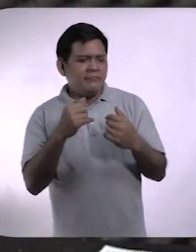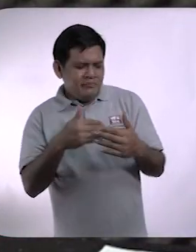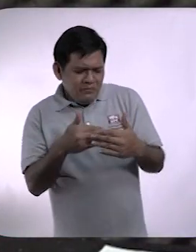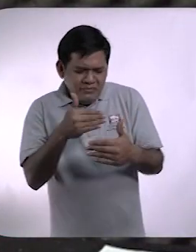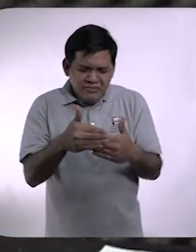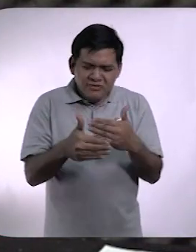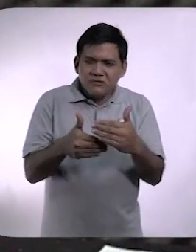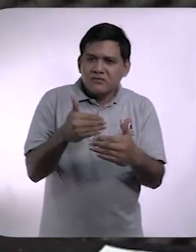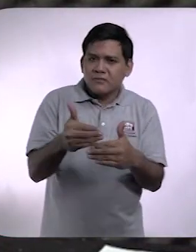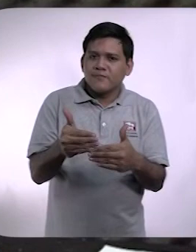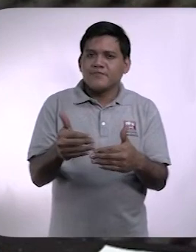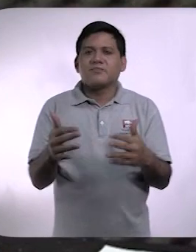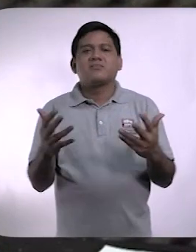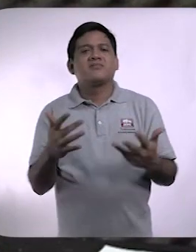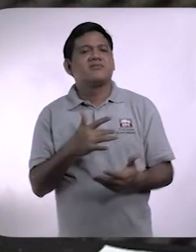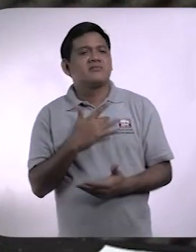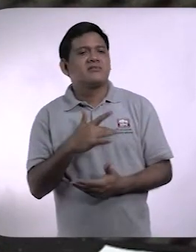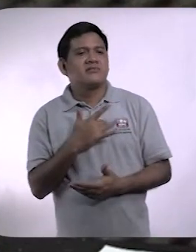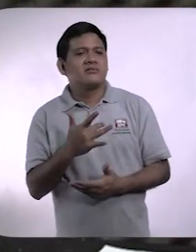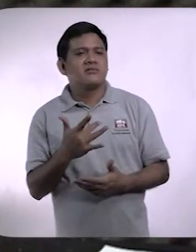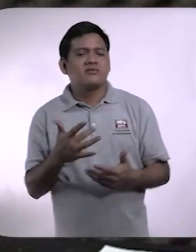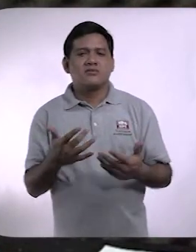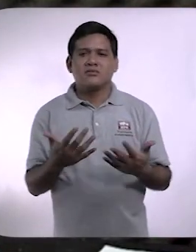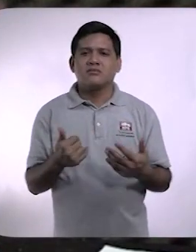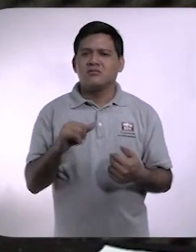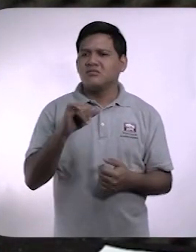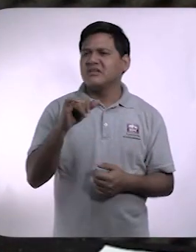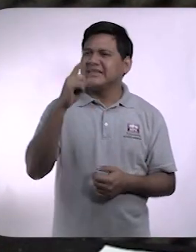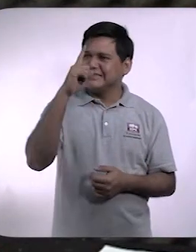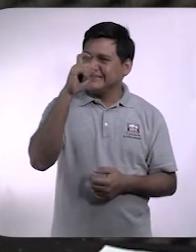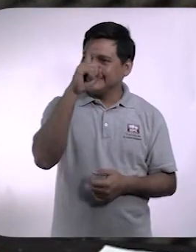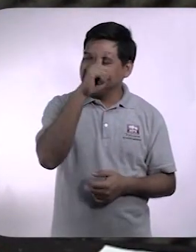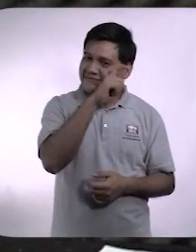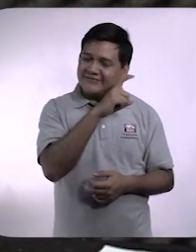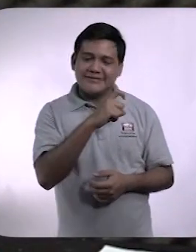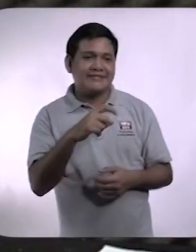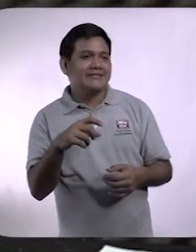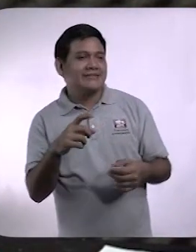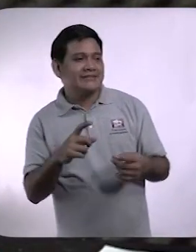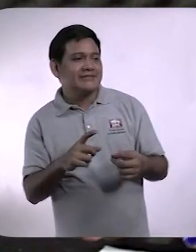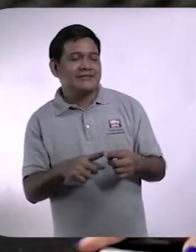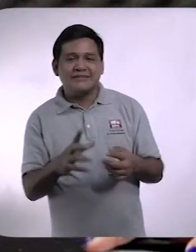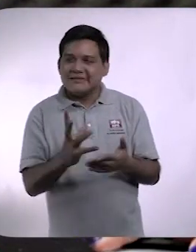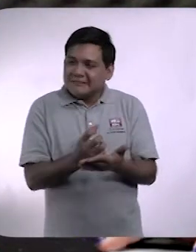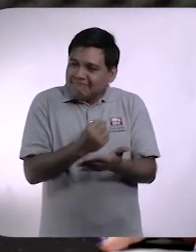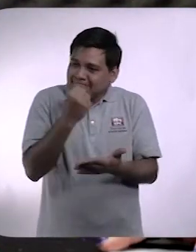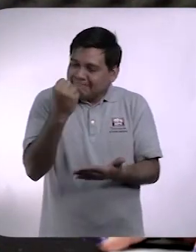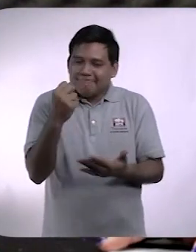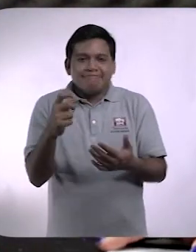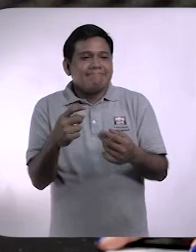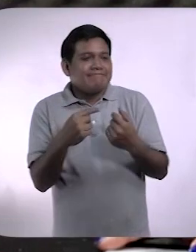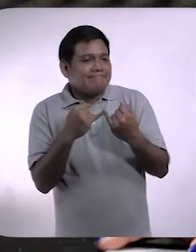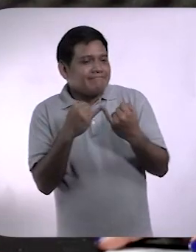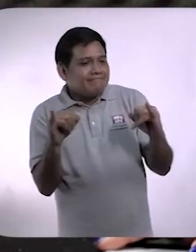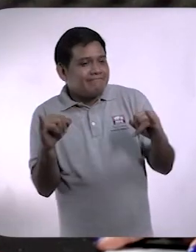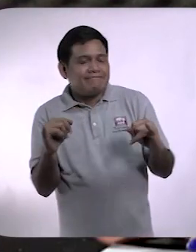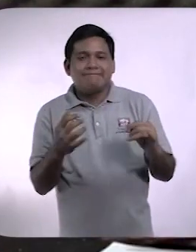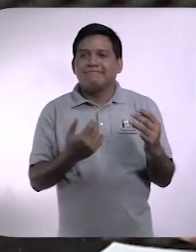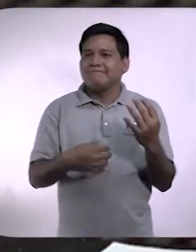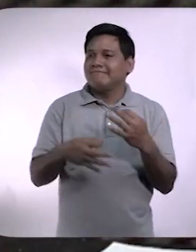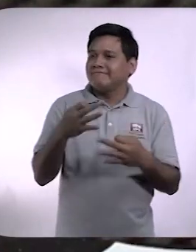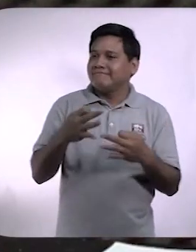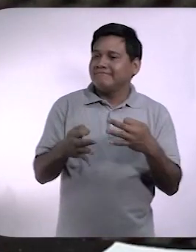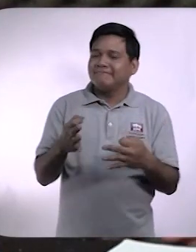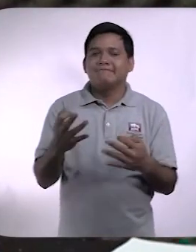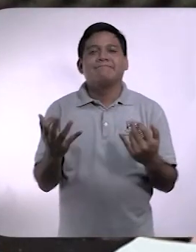avanzando, y en ese sentido yo creo que es muy difícil que se declare a alguien ganador en ese aspecto, sobre todo por la fiscalización.